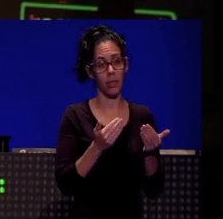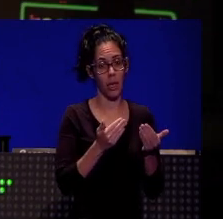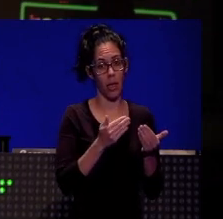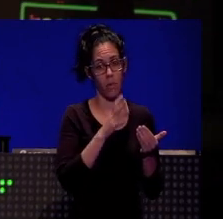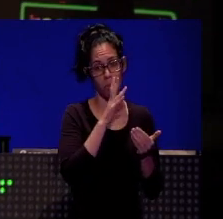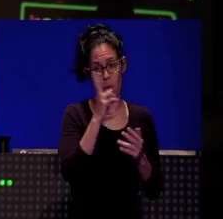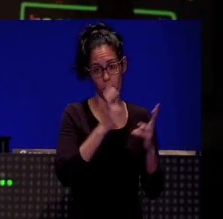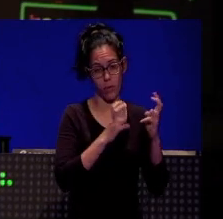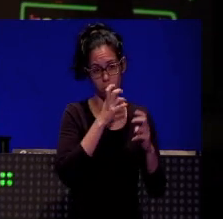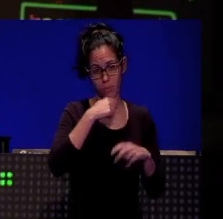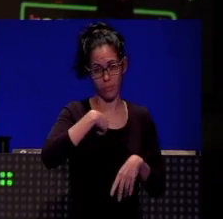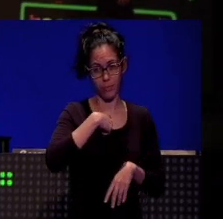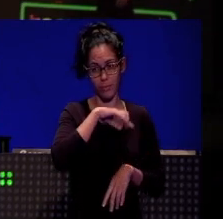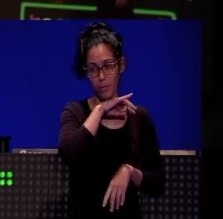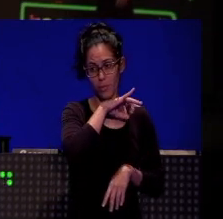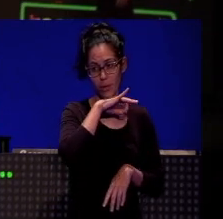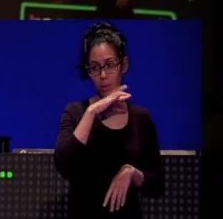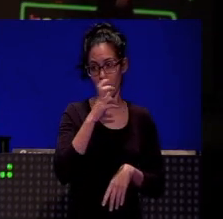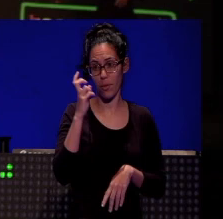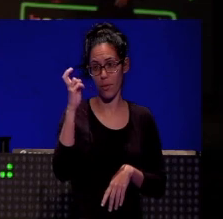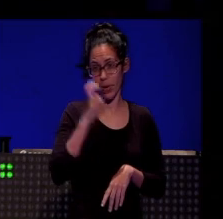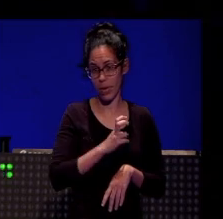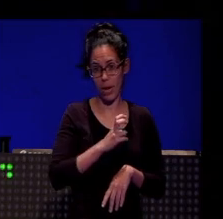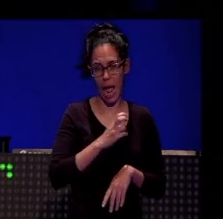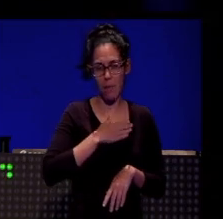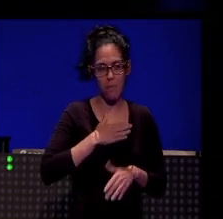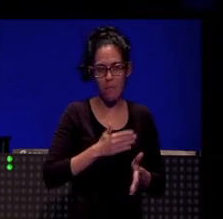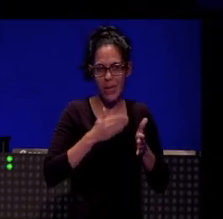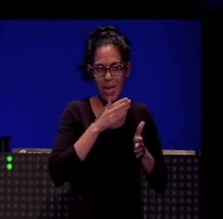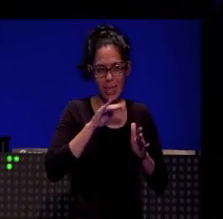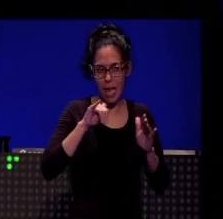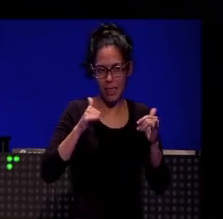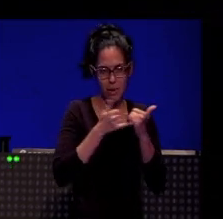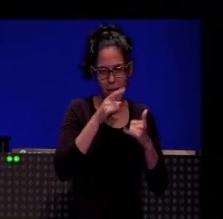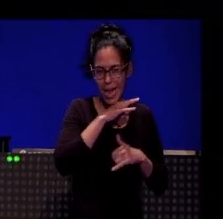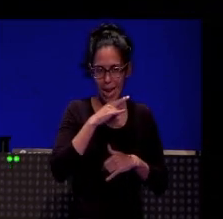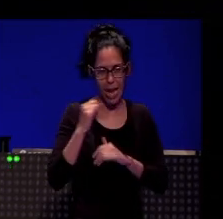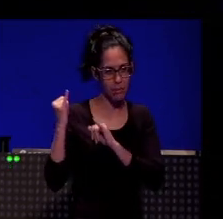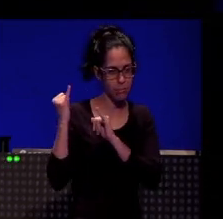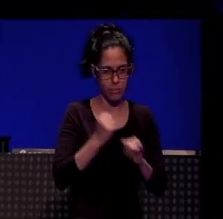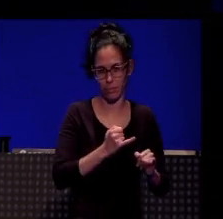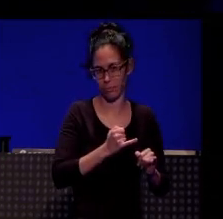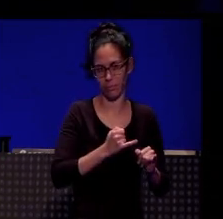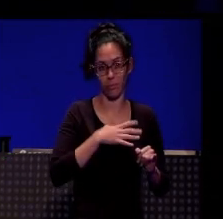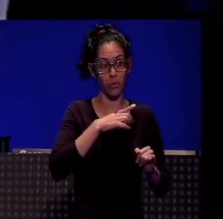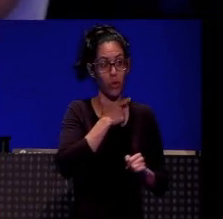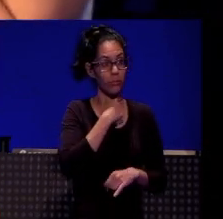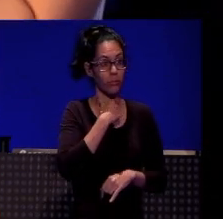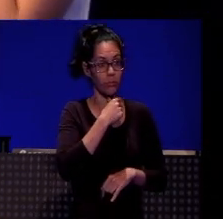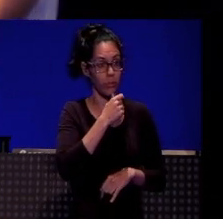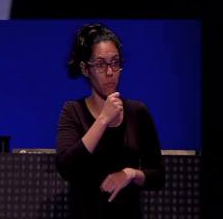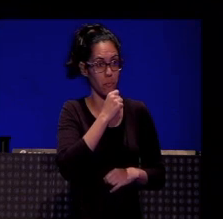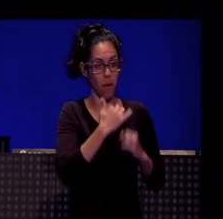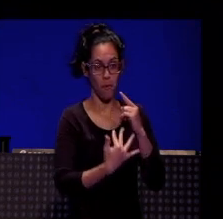estar aquí porque estoy muy contenta de haber venido me encanta venir a tenerife me encantan y las canarias me sienta fenomenal me pongo de buen humor todo soy super